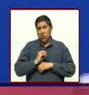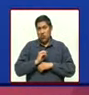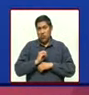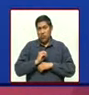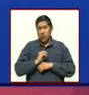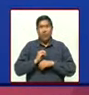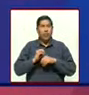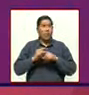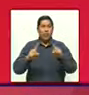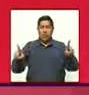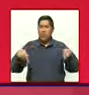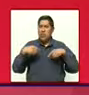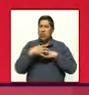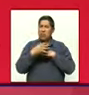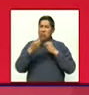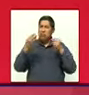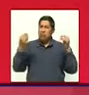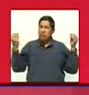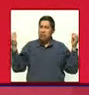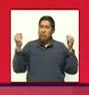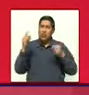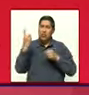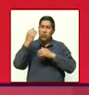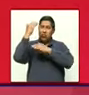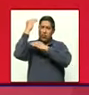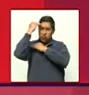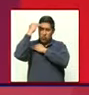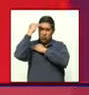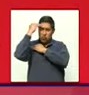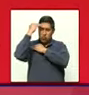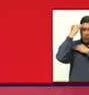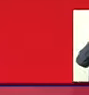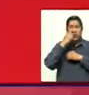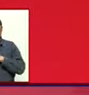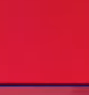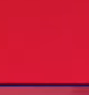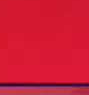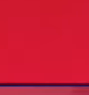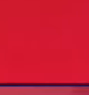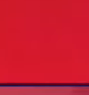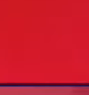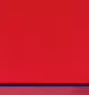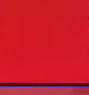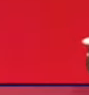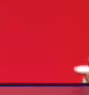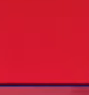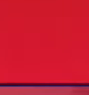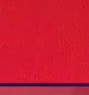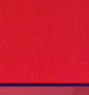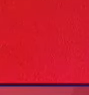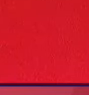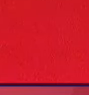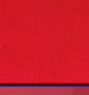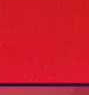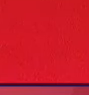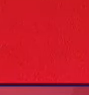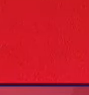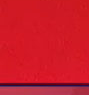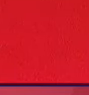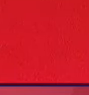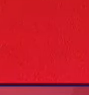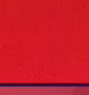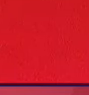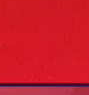quemadas solamente en Santa Cruz. El 40% vendrían a ser, en este caso,